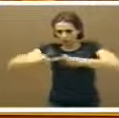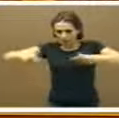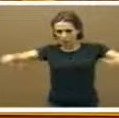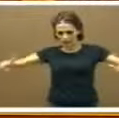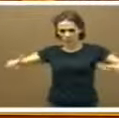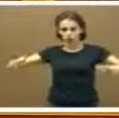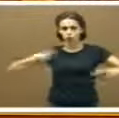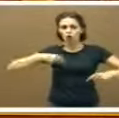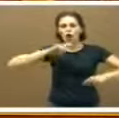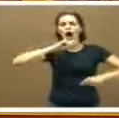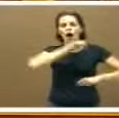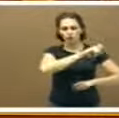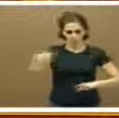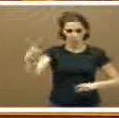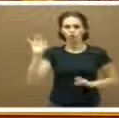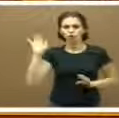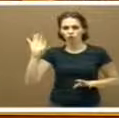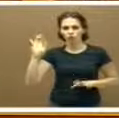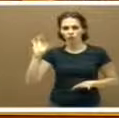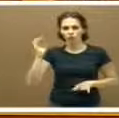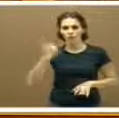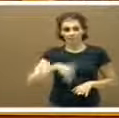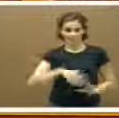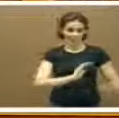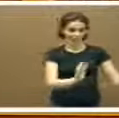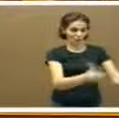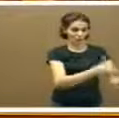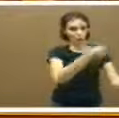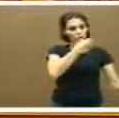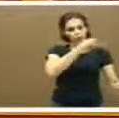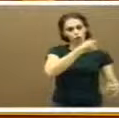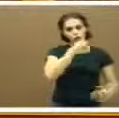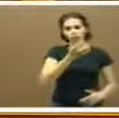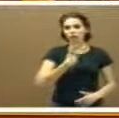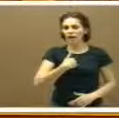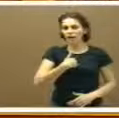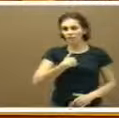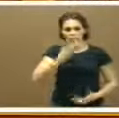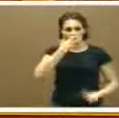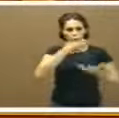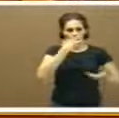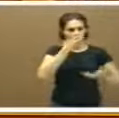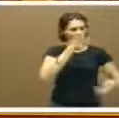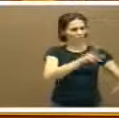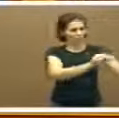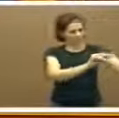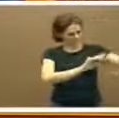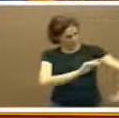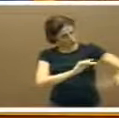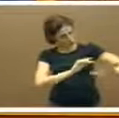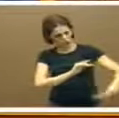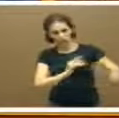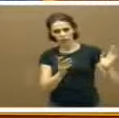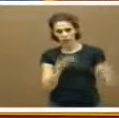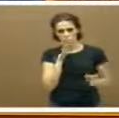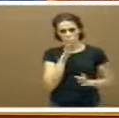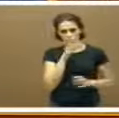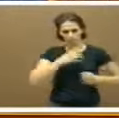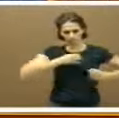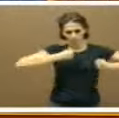consecuencia. Y así se le terminará al Partido Socialista el clavo ardiendo al único, clavo ardiendo al que se tienen